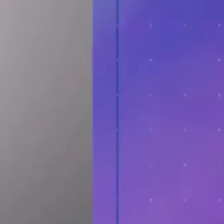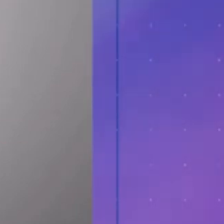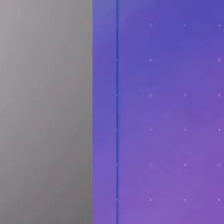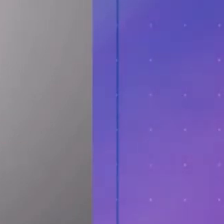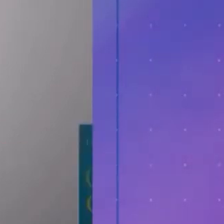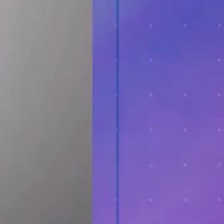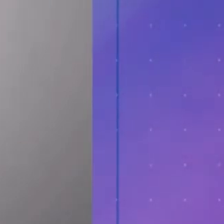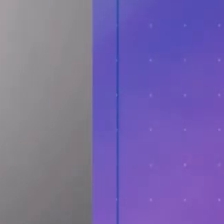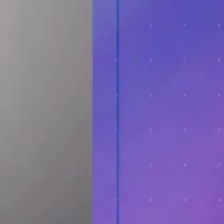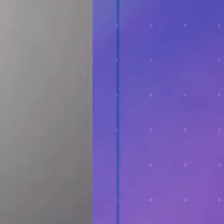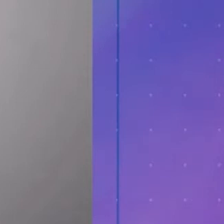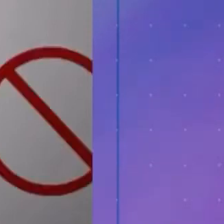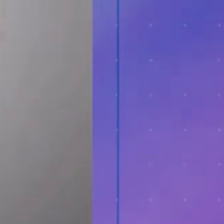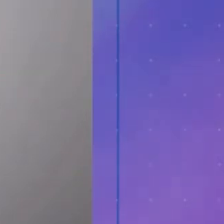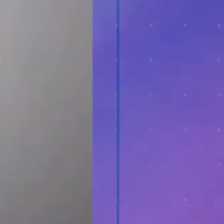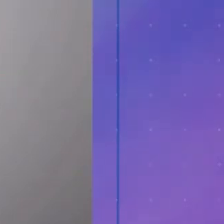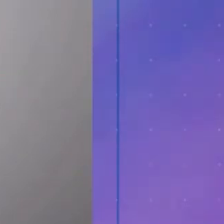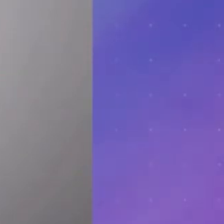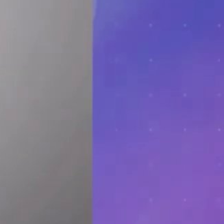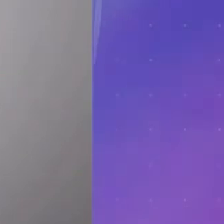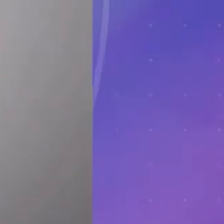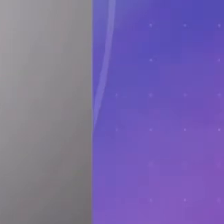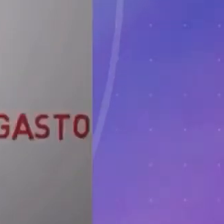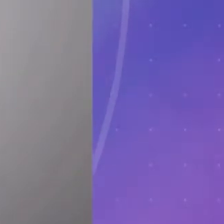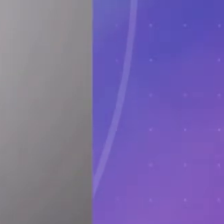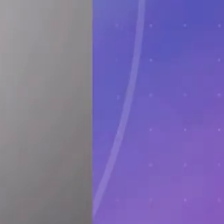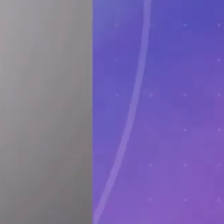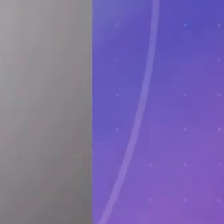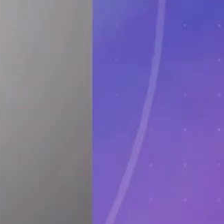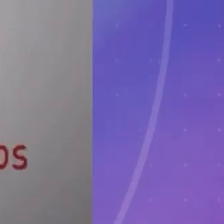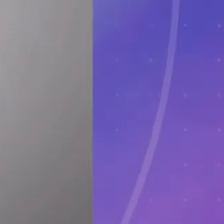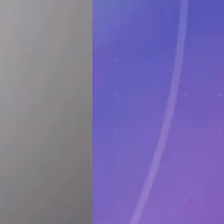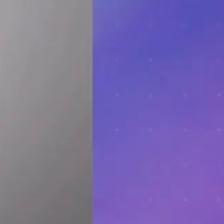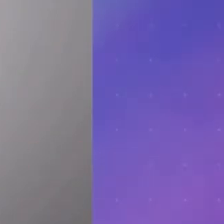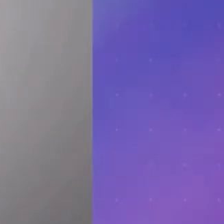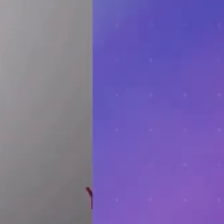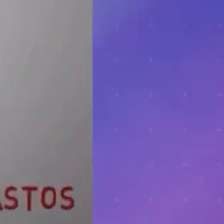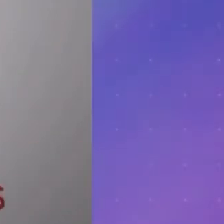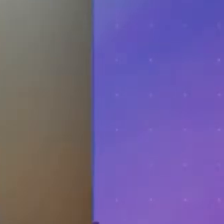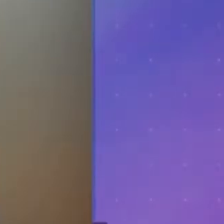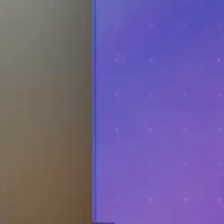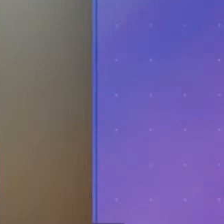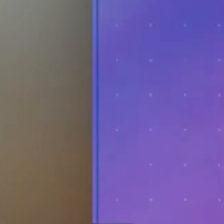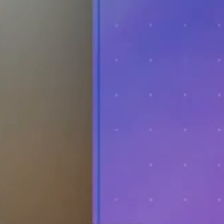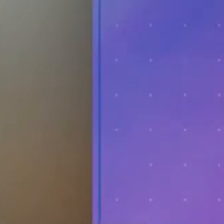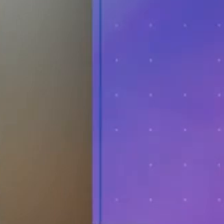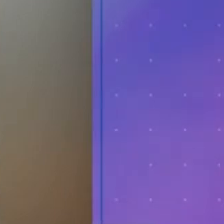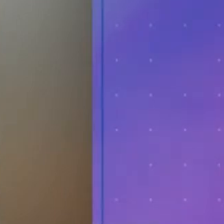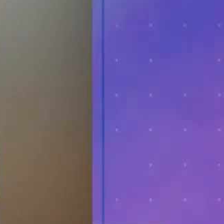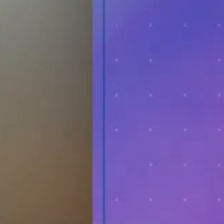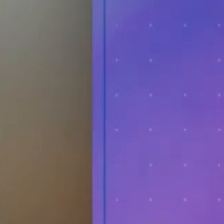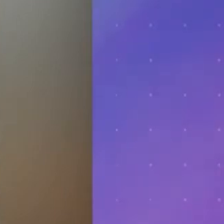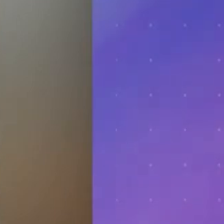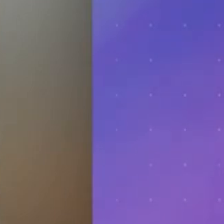razón por la cual el éxito financiero suele ser difícil, no imposible, pero difícil para muchos de nosotros. Neurocoaching